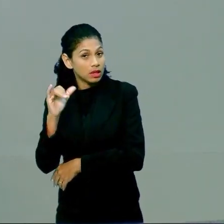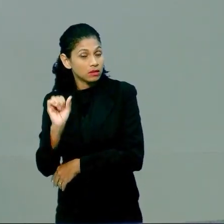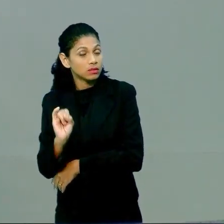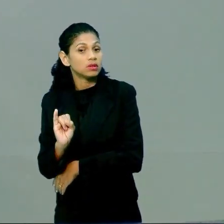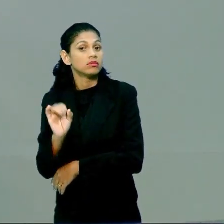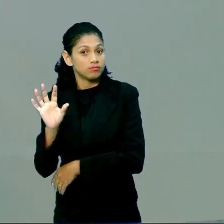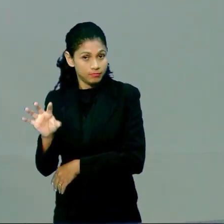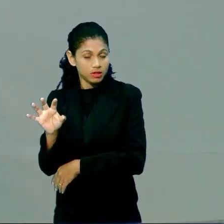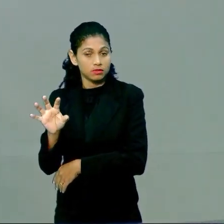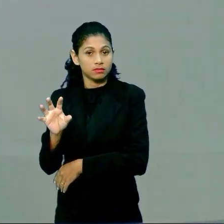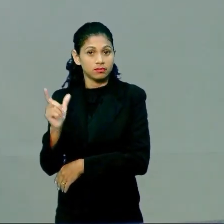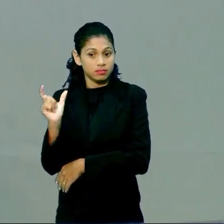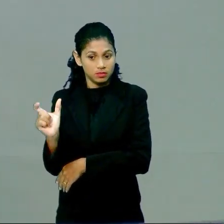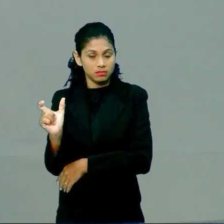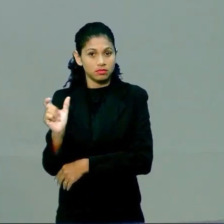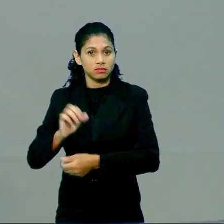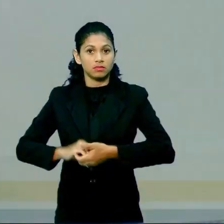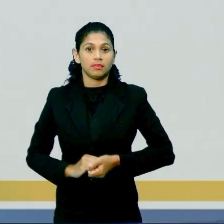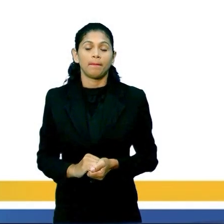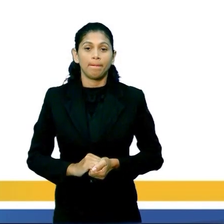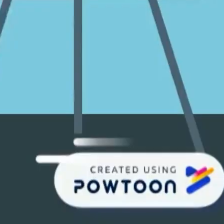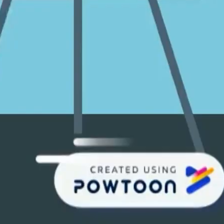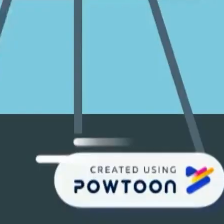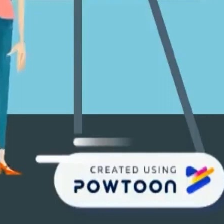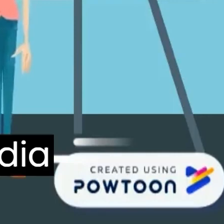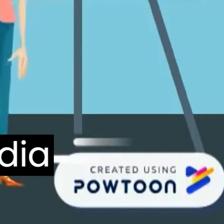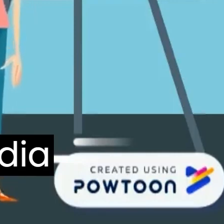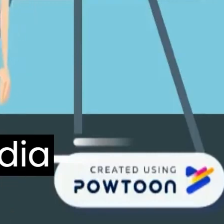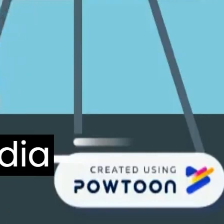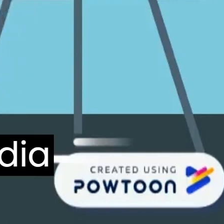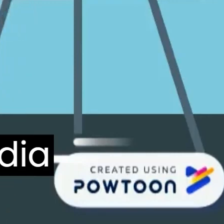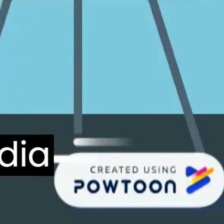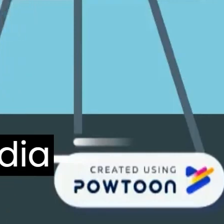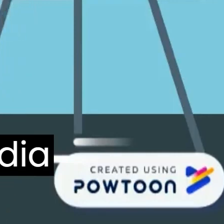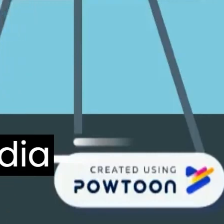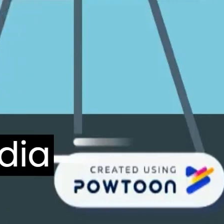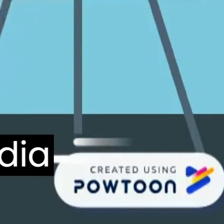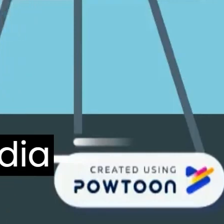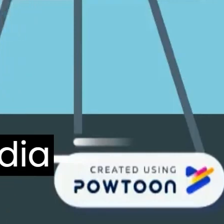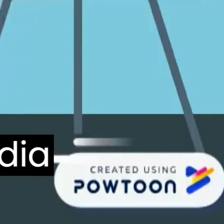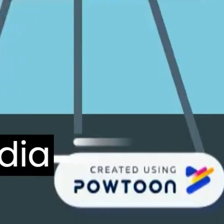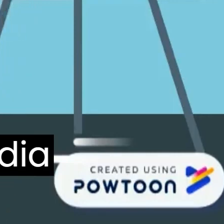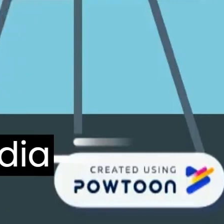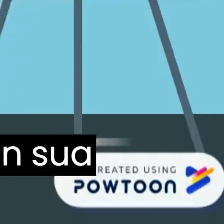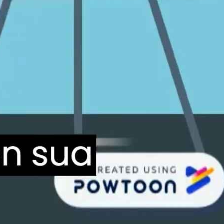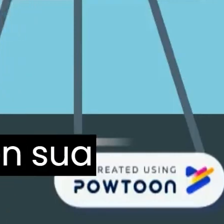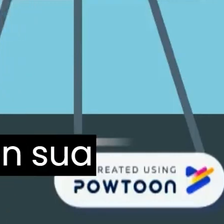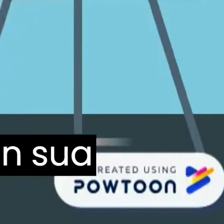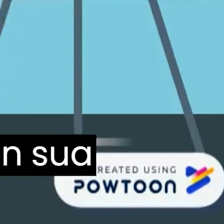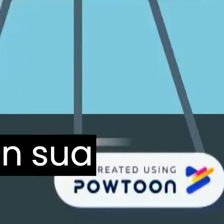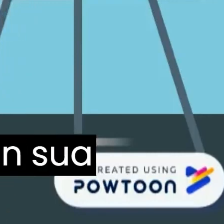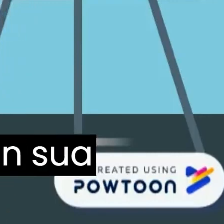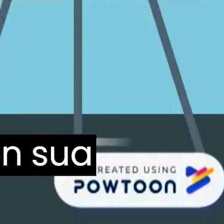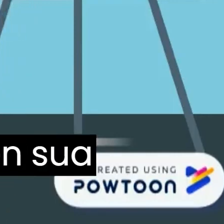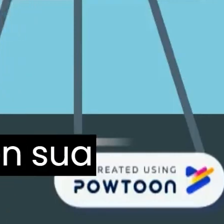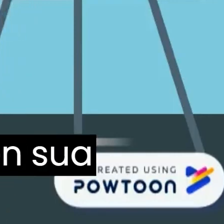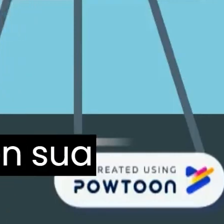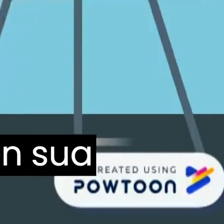verbal vamos lá Hola Laudi Claudia